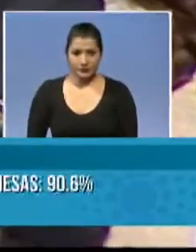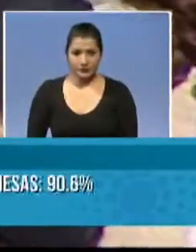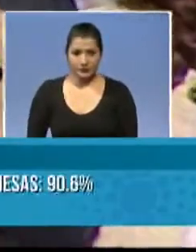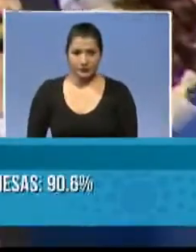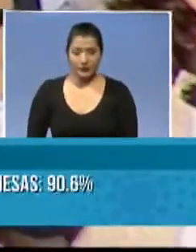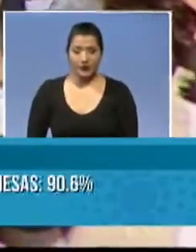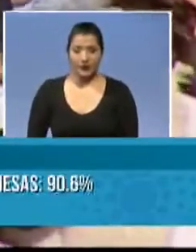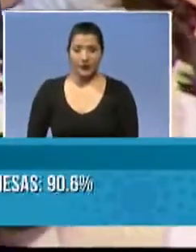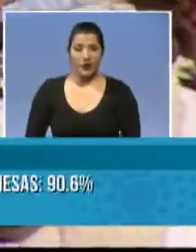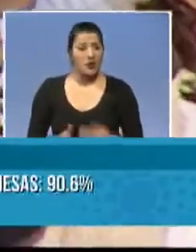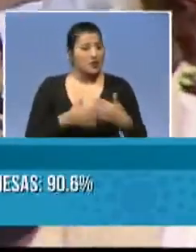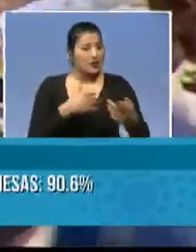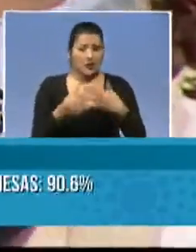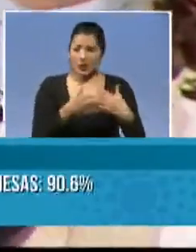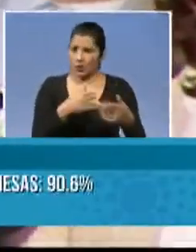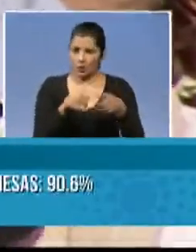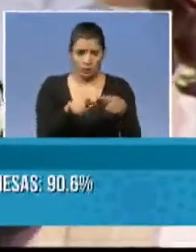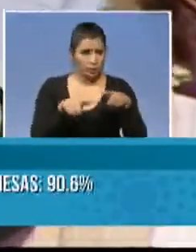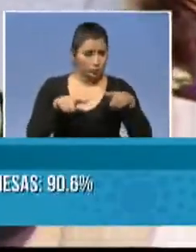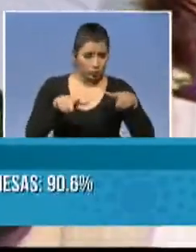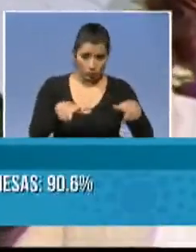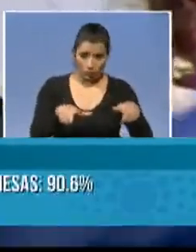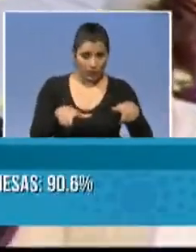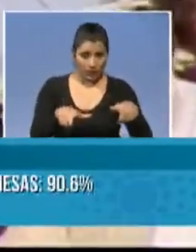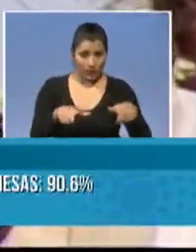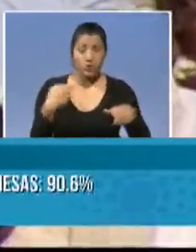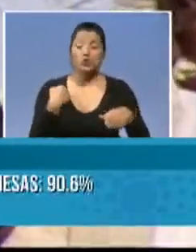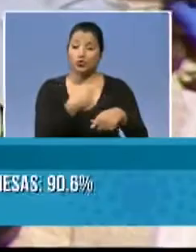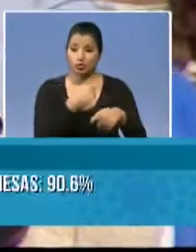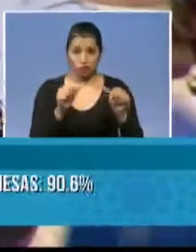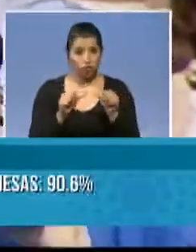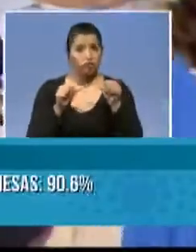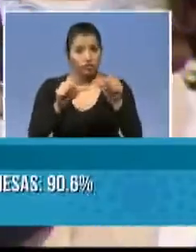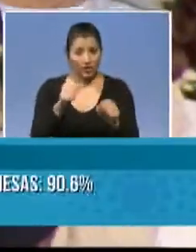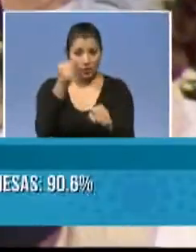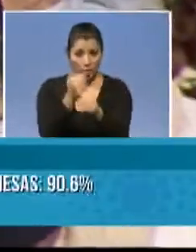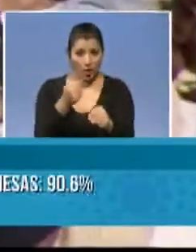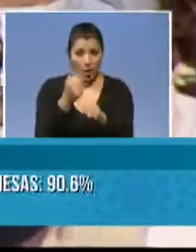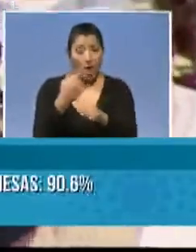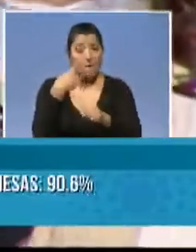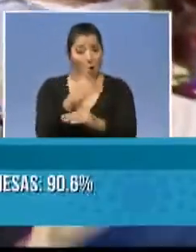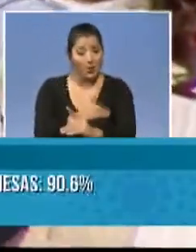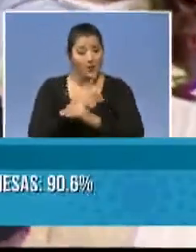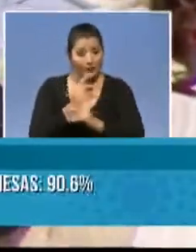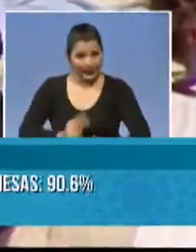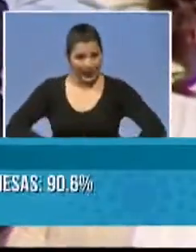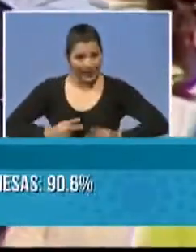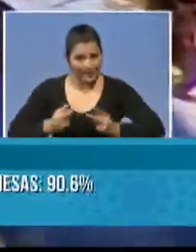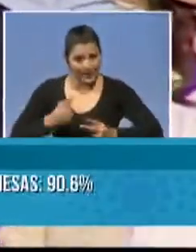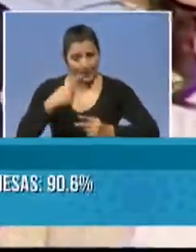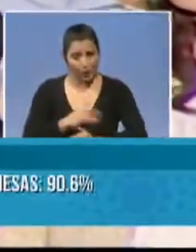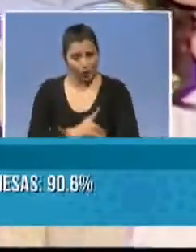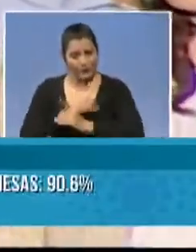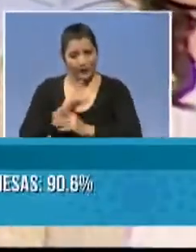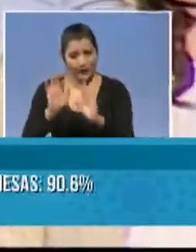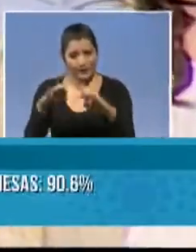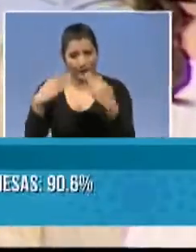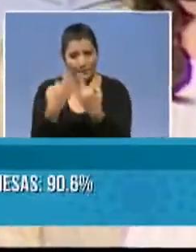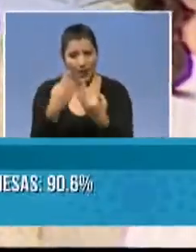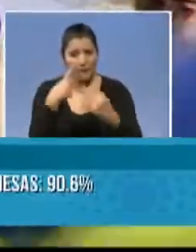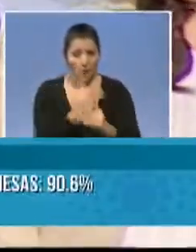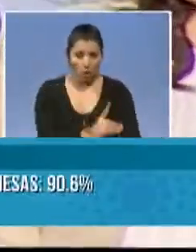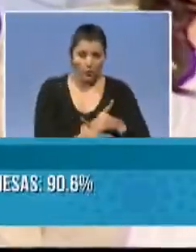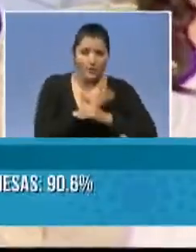Que sea desde donde sea, seguiremos trabajando por defender la vida, por defender la familia,